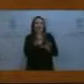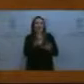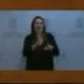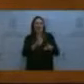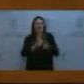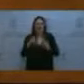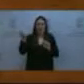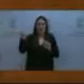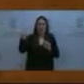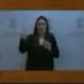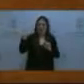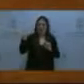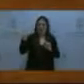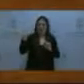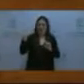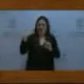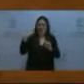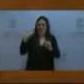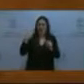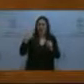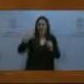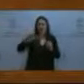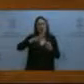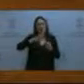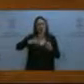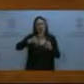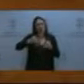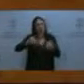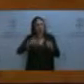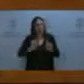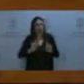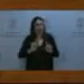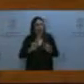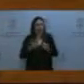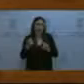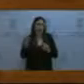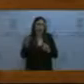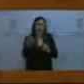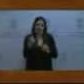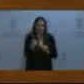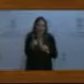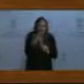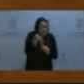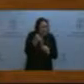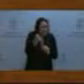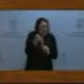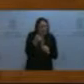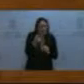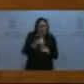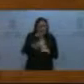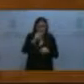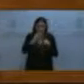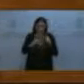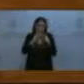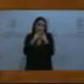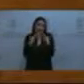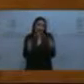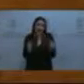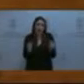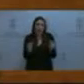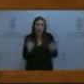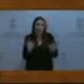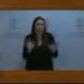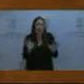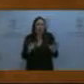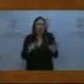pues, que no era adecuada. Ese salario social era muy bajo, era ínfimo para los asturianos. Bueno, pues debe ser que no